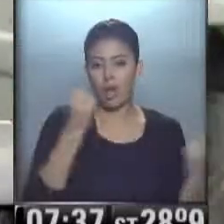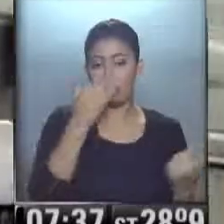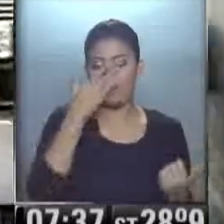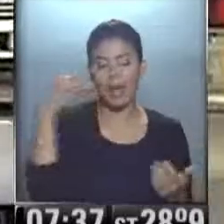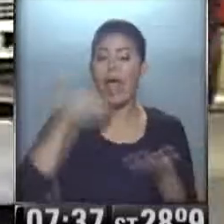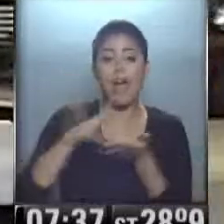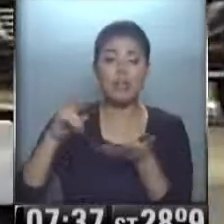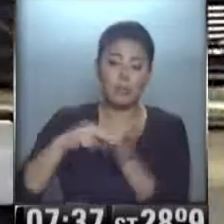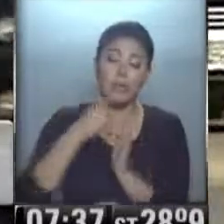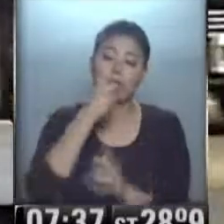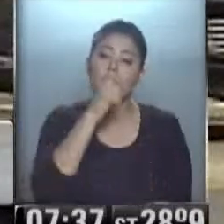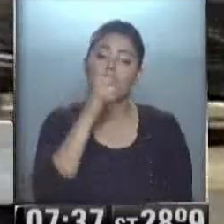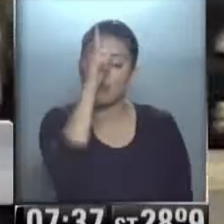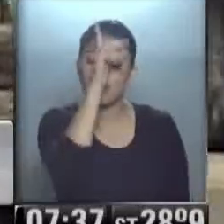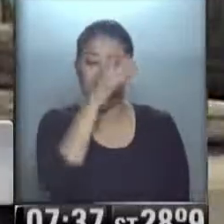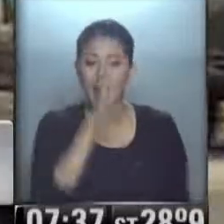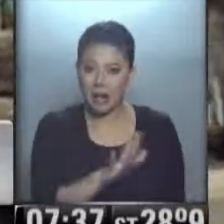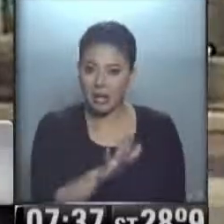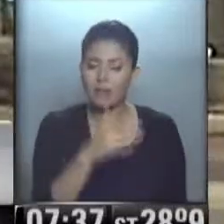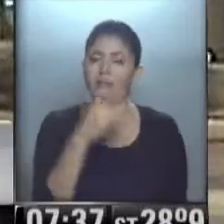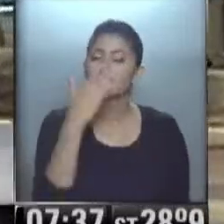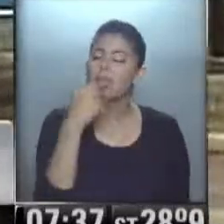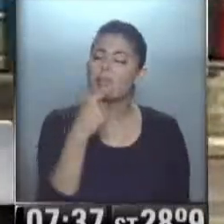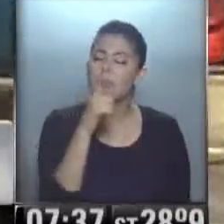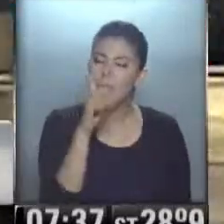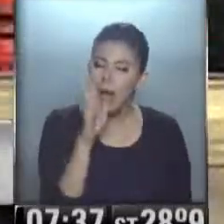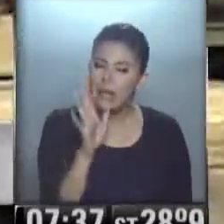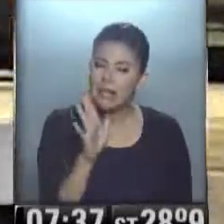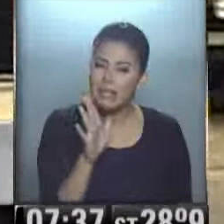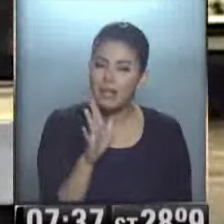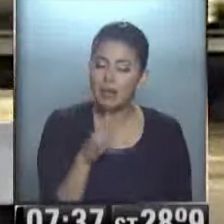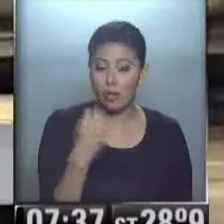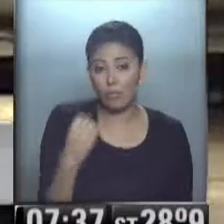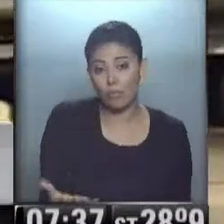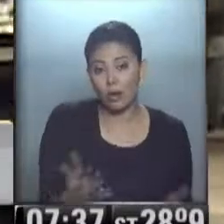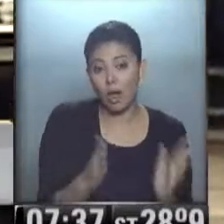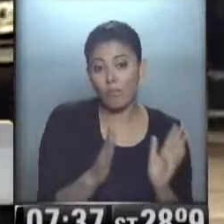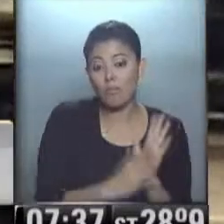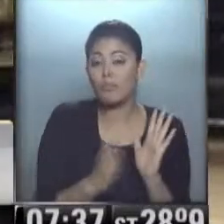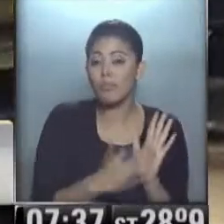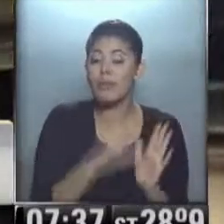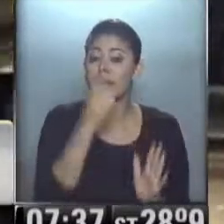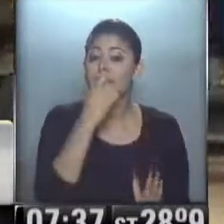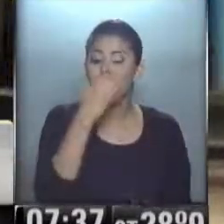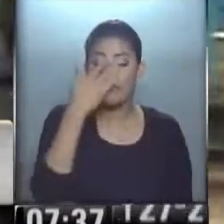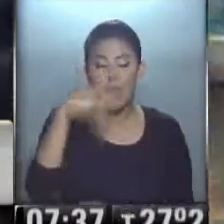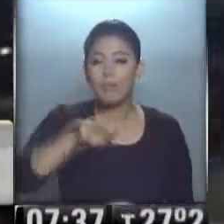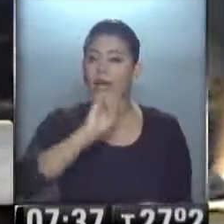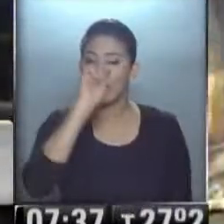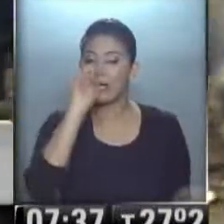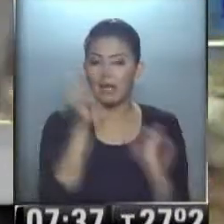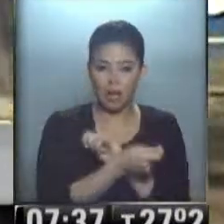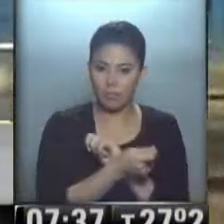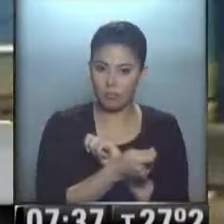inconvenientes cuando si te para la policía pero decía me parece que es una buena prueba piloto para lo que serán los cambios de quincena